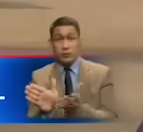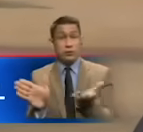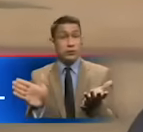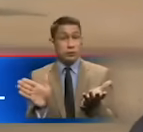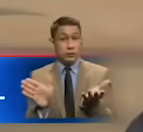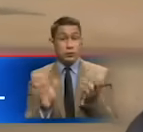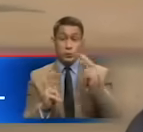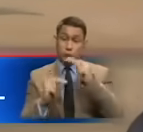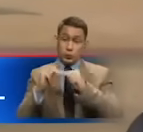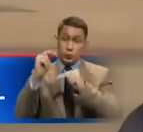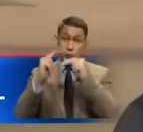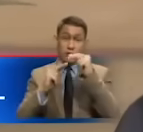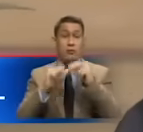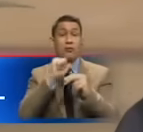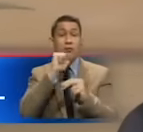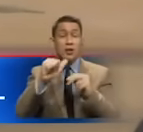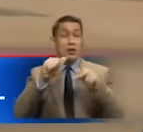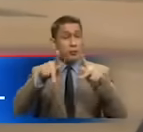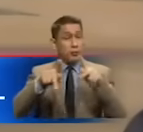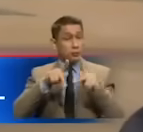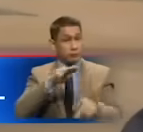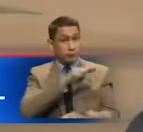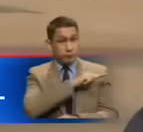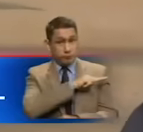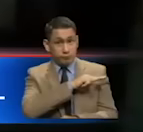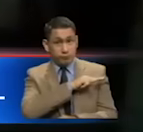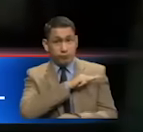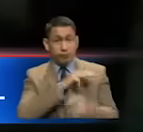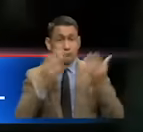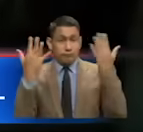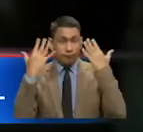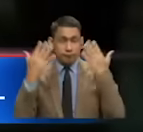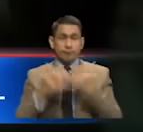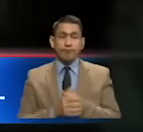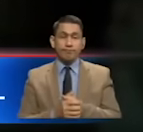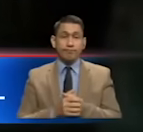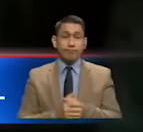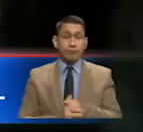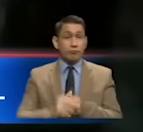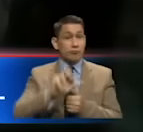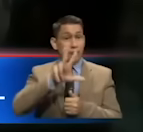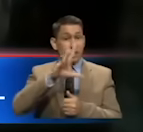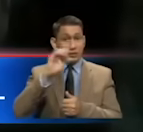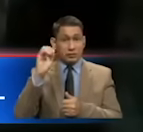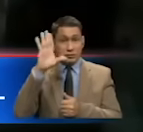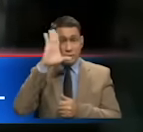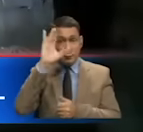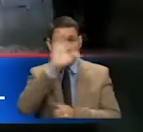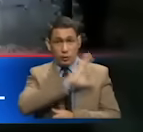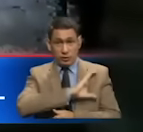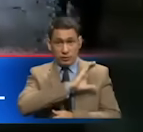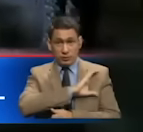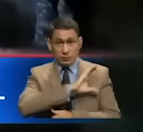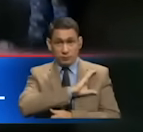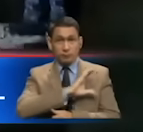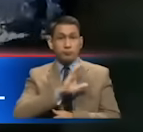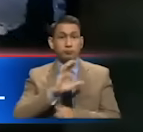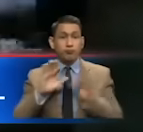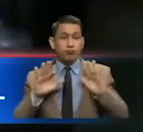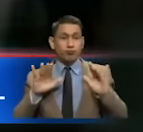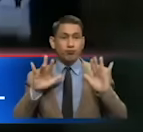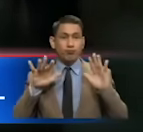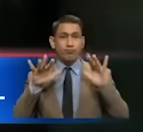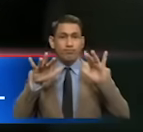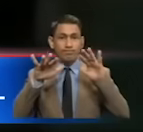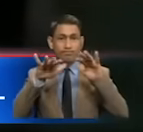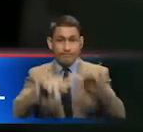ni obviamente tampoco tienen permisos del municipio de Guayaquil. Al menos 300 policías de diferentes unidades